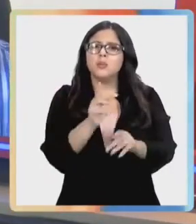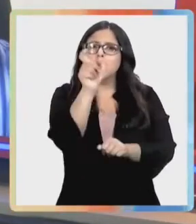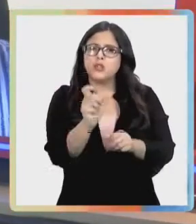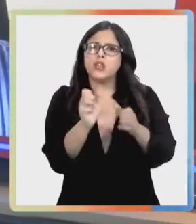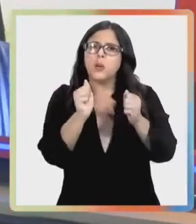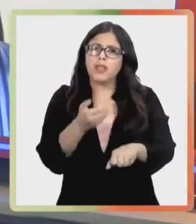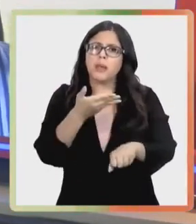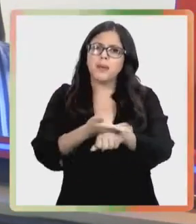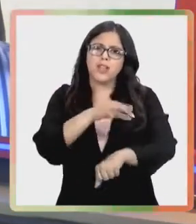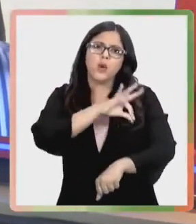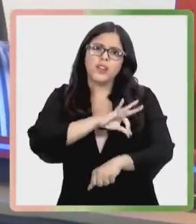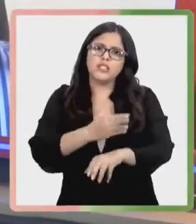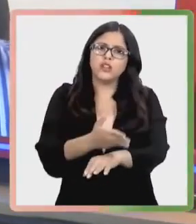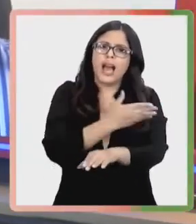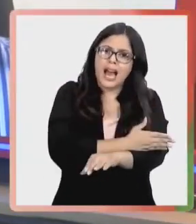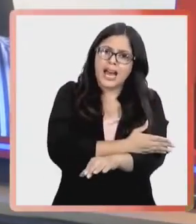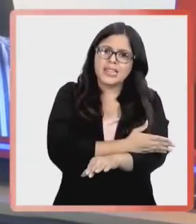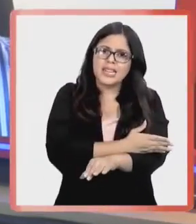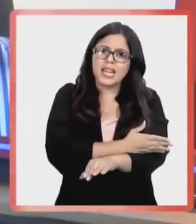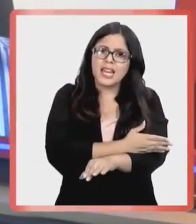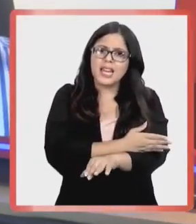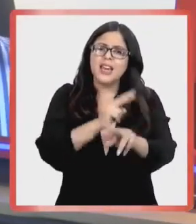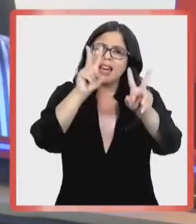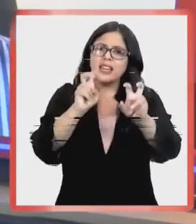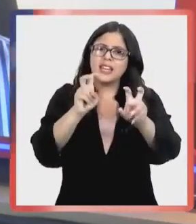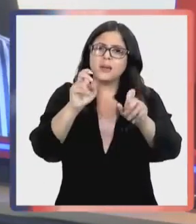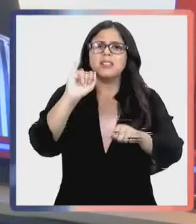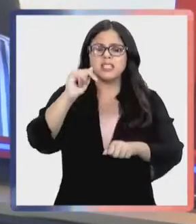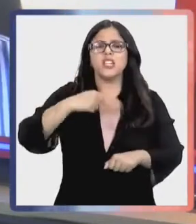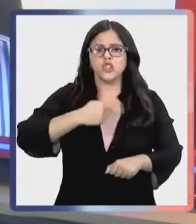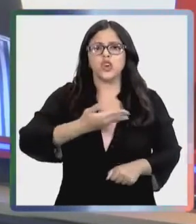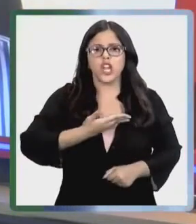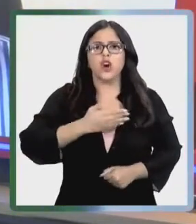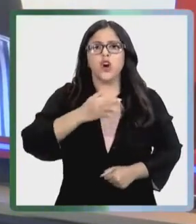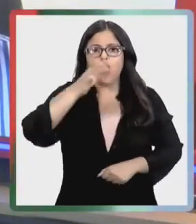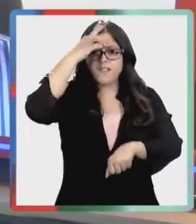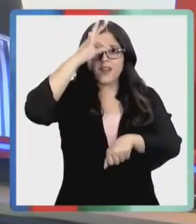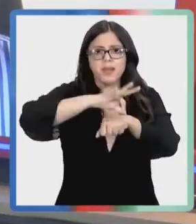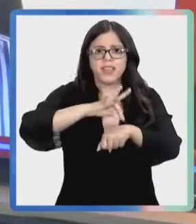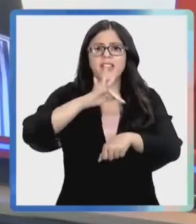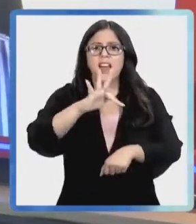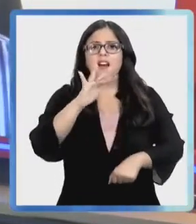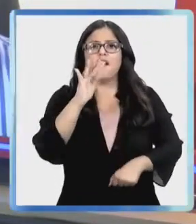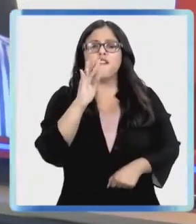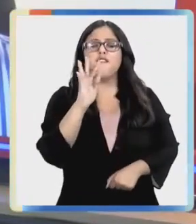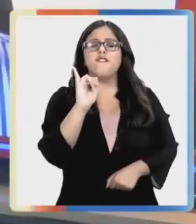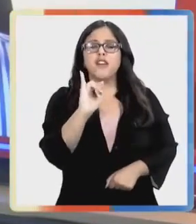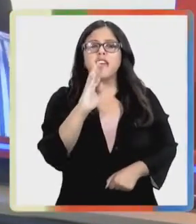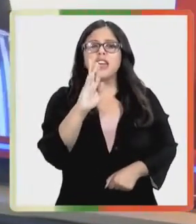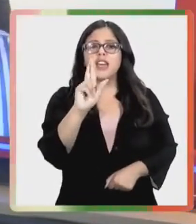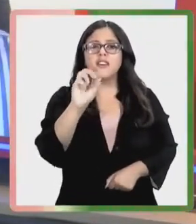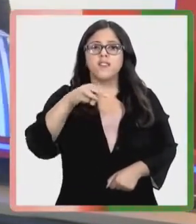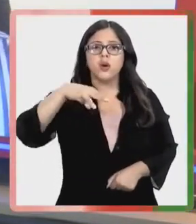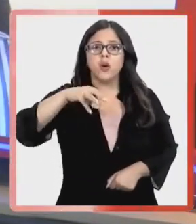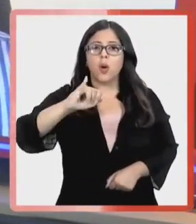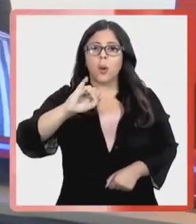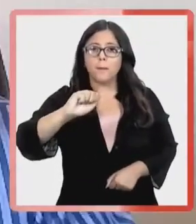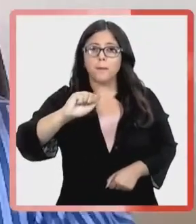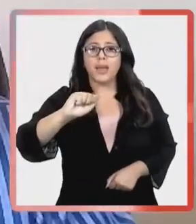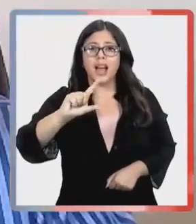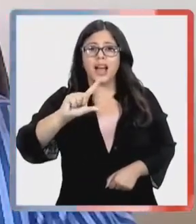acogerse a una jubilación anticipada eventualmente bajo la causal de sí, yo tengo fibromialgia, por ejemplo, o tengo un dolor crónico no